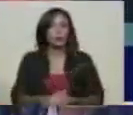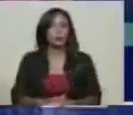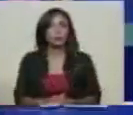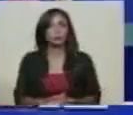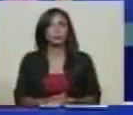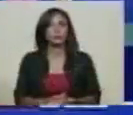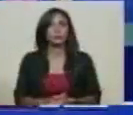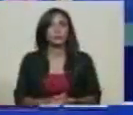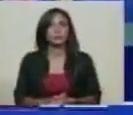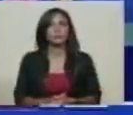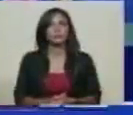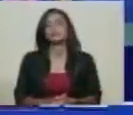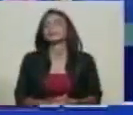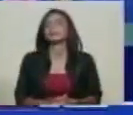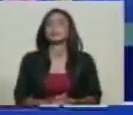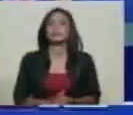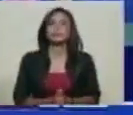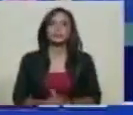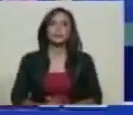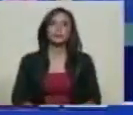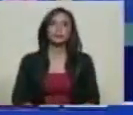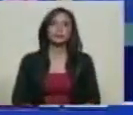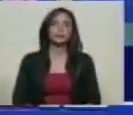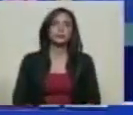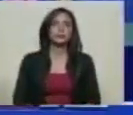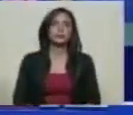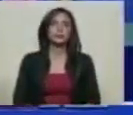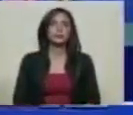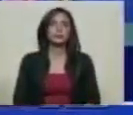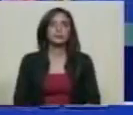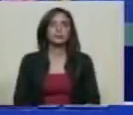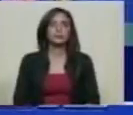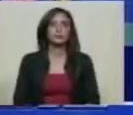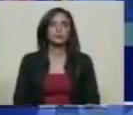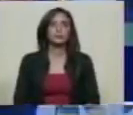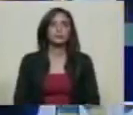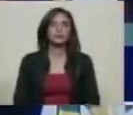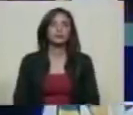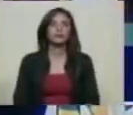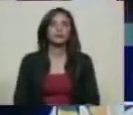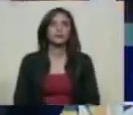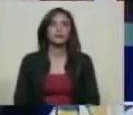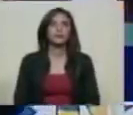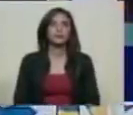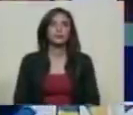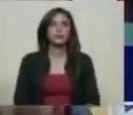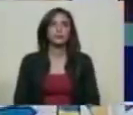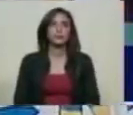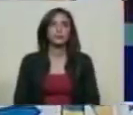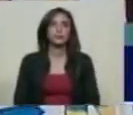Ya lo conté a Chirino. Tiene el bigote y el pelo canoso. 14 por aquí.